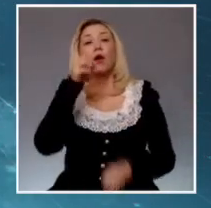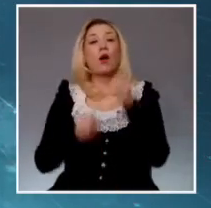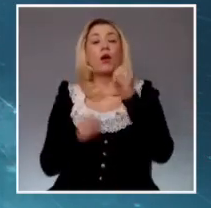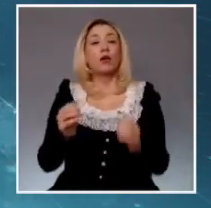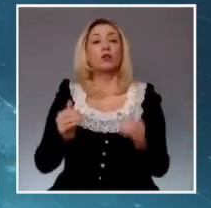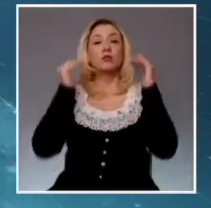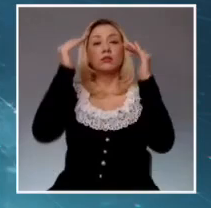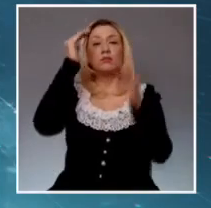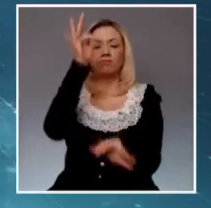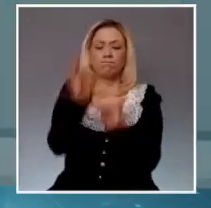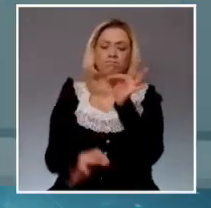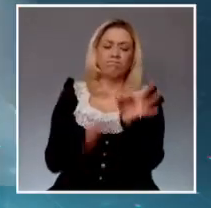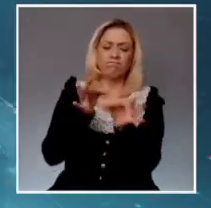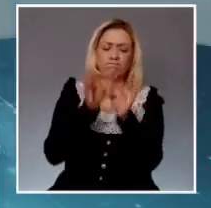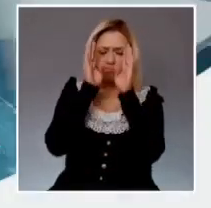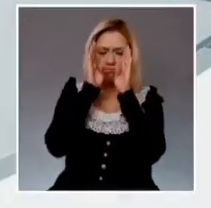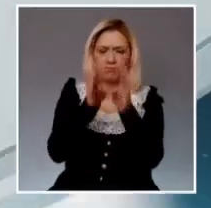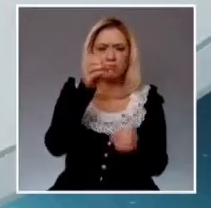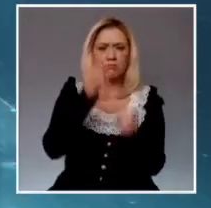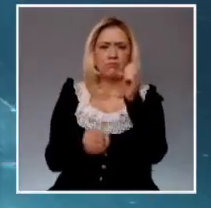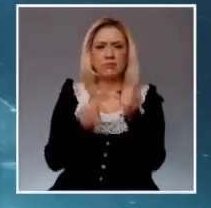Alberto Pérez Dayán.